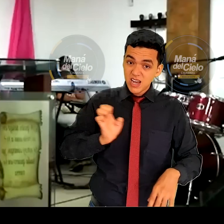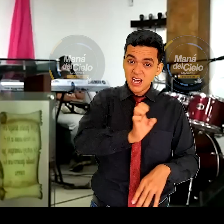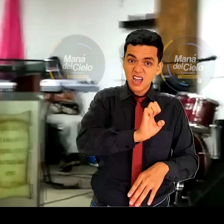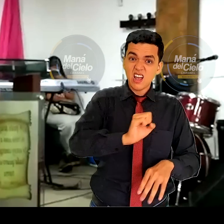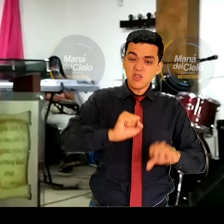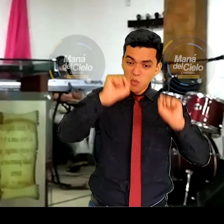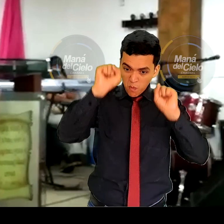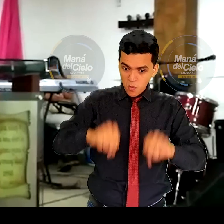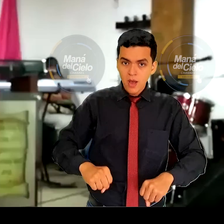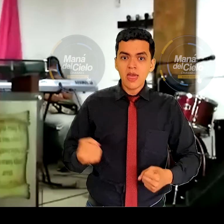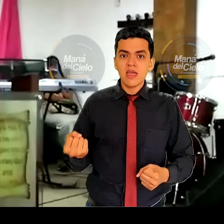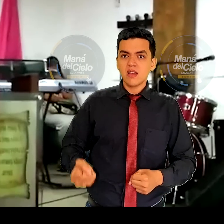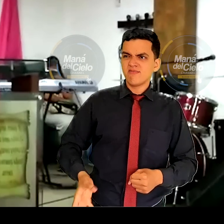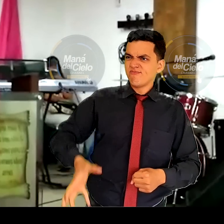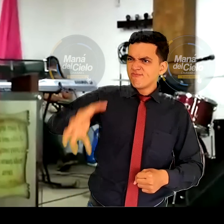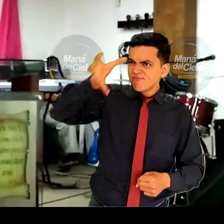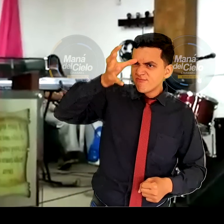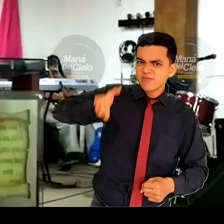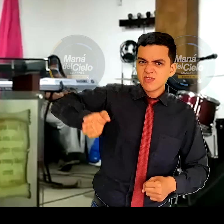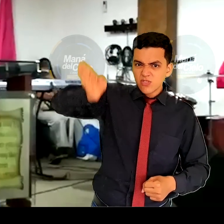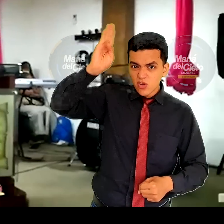transforma.